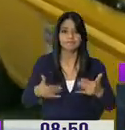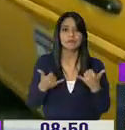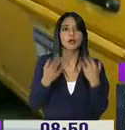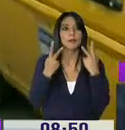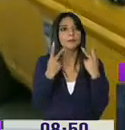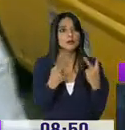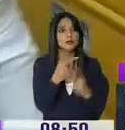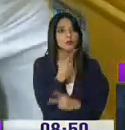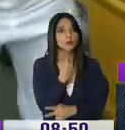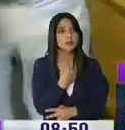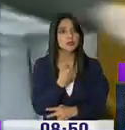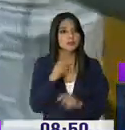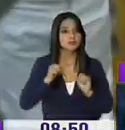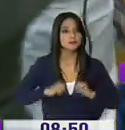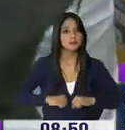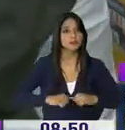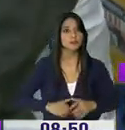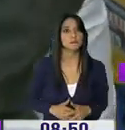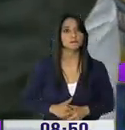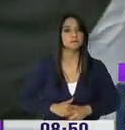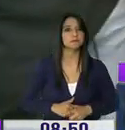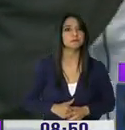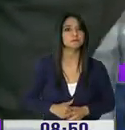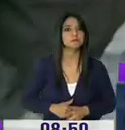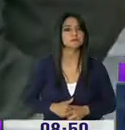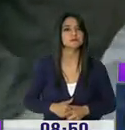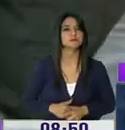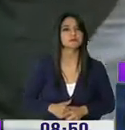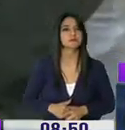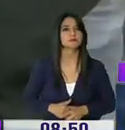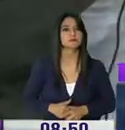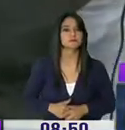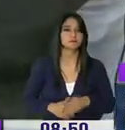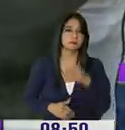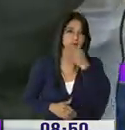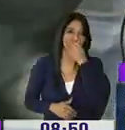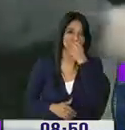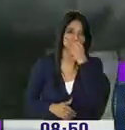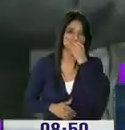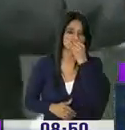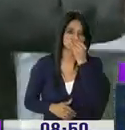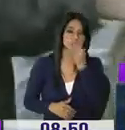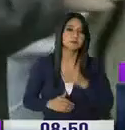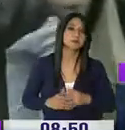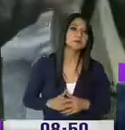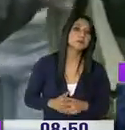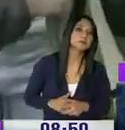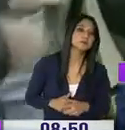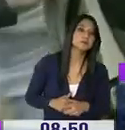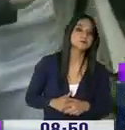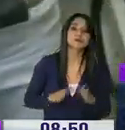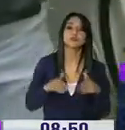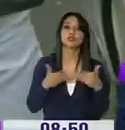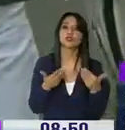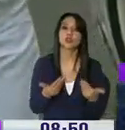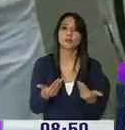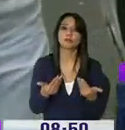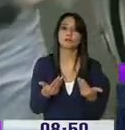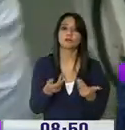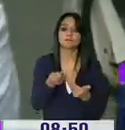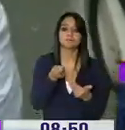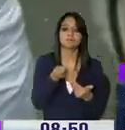usted nos está comentando, de qué es esta división que se ha instalado en los taxis y cómo va a ser el sistema de